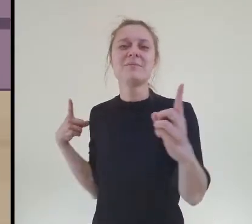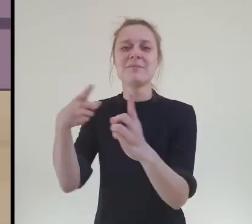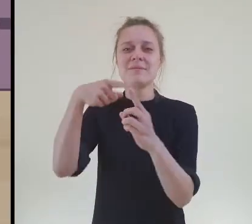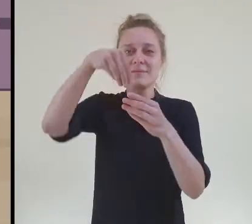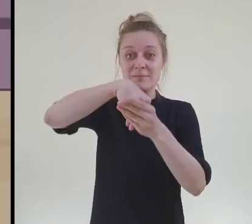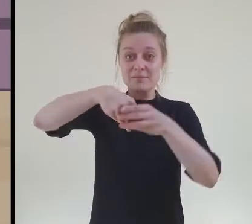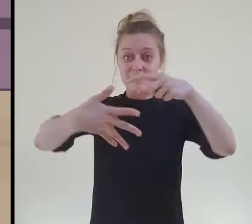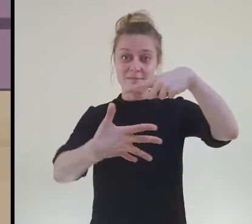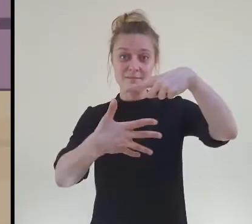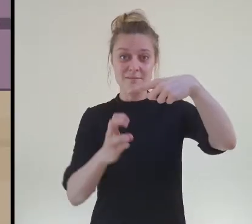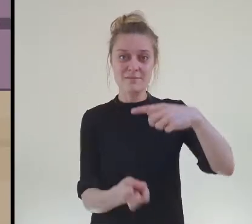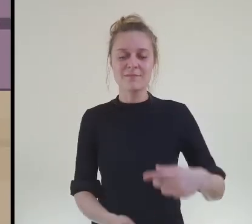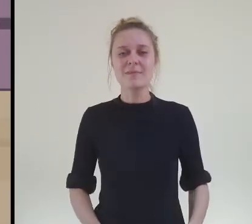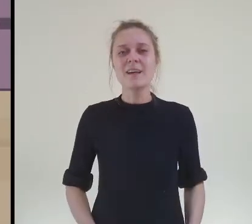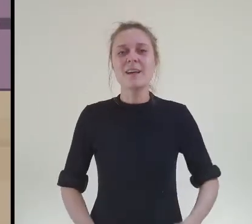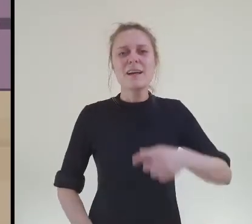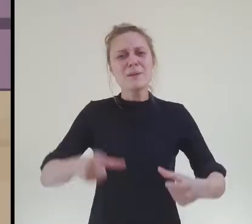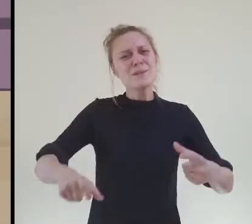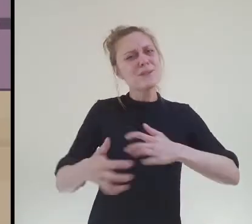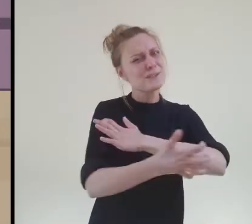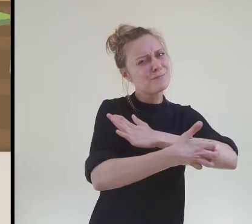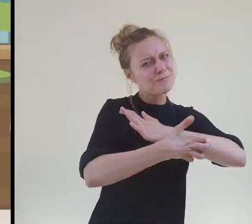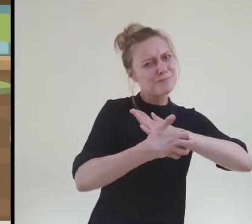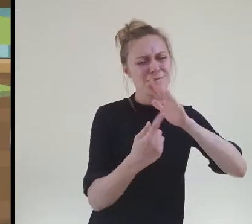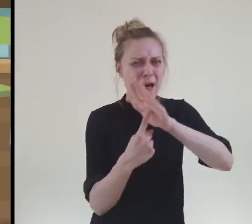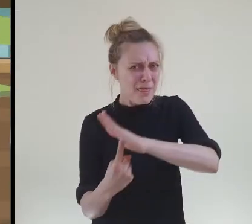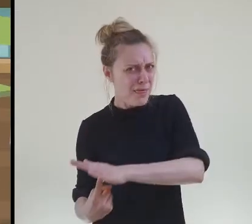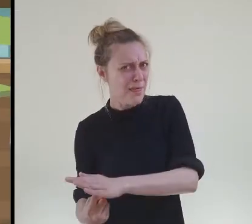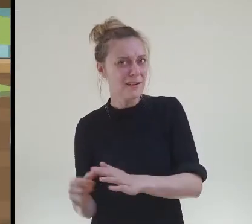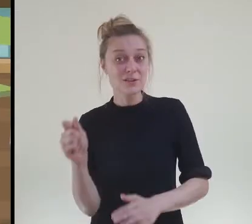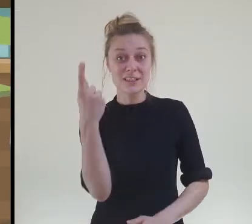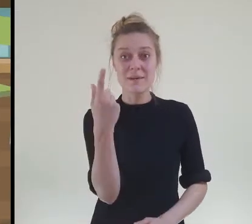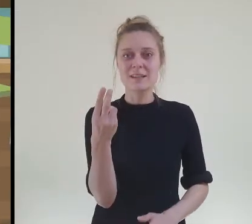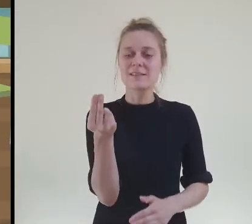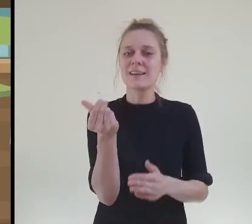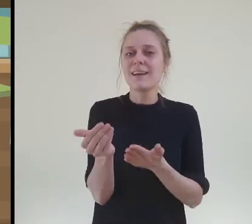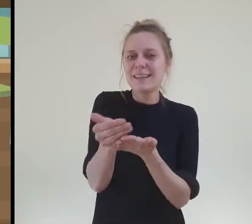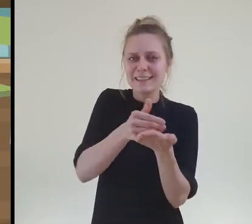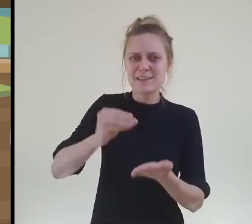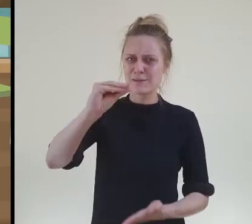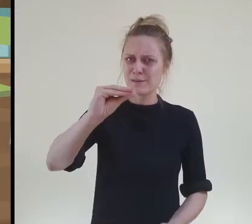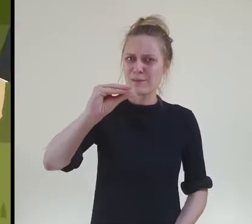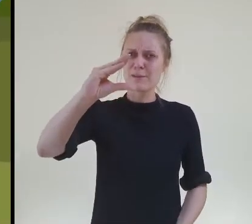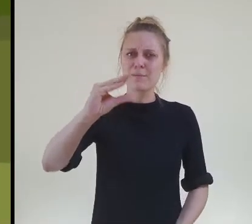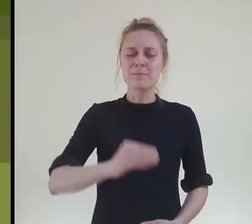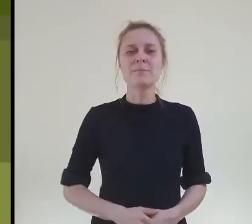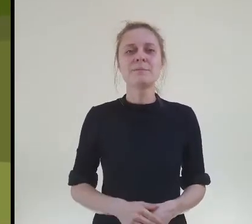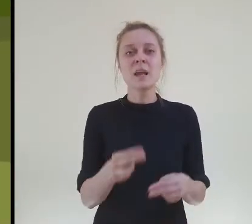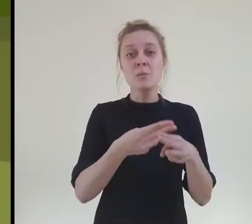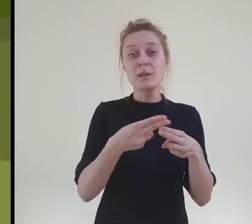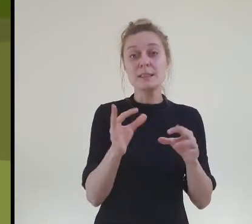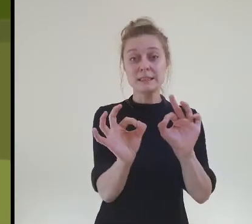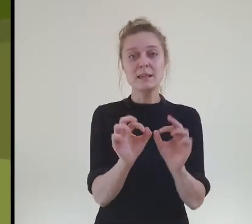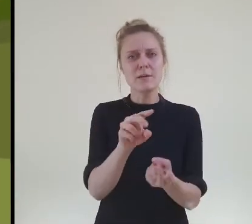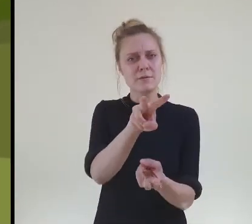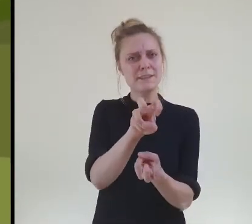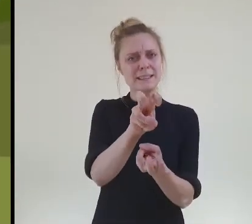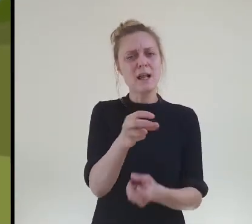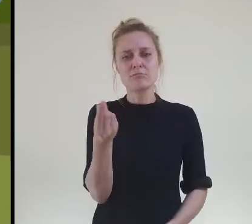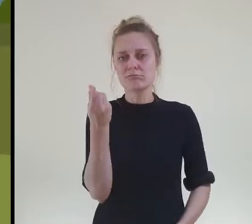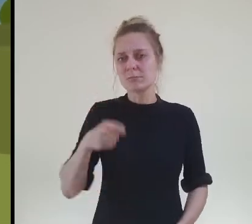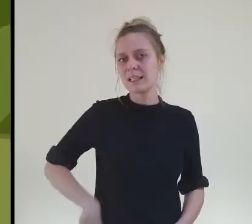y quiere aumentar los ingresos de la población más desfavorecida, crear políticas fiscales, salariales y